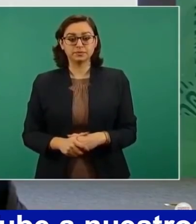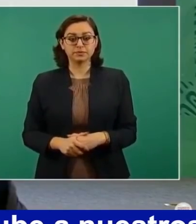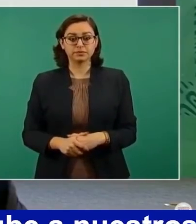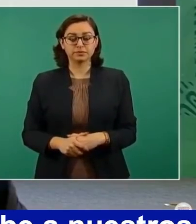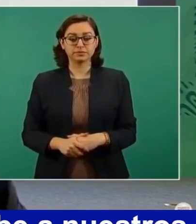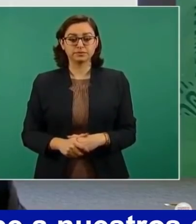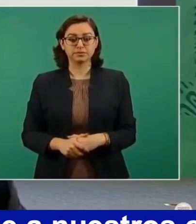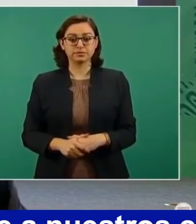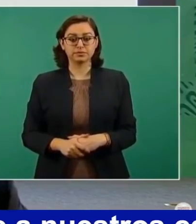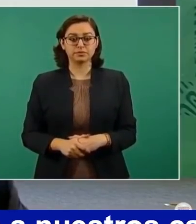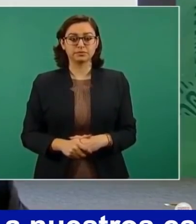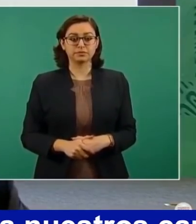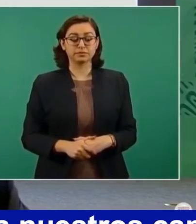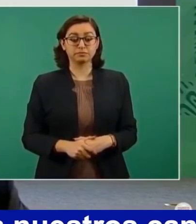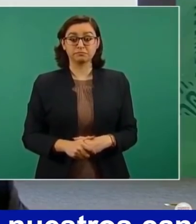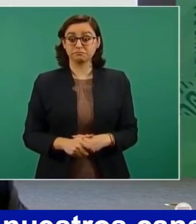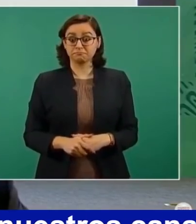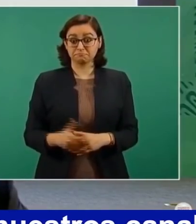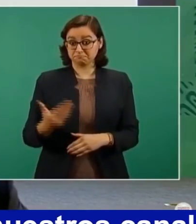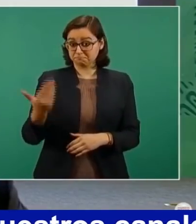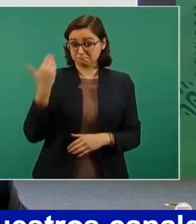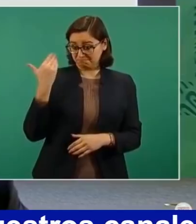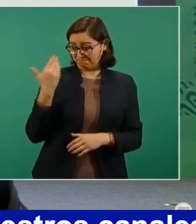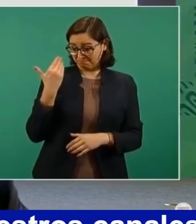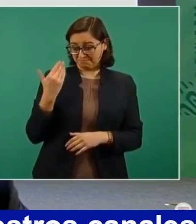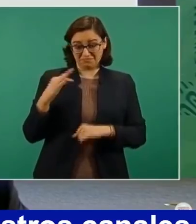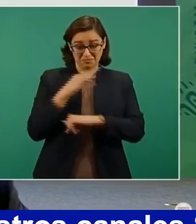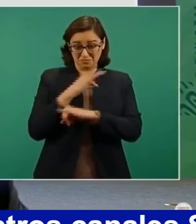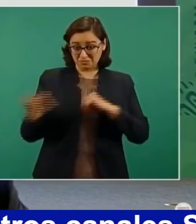El último no lo aprobaron